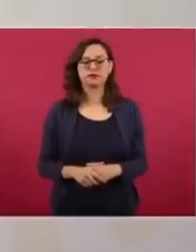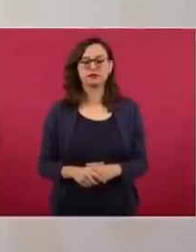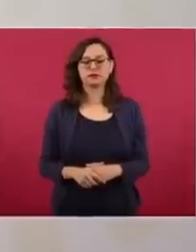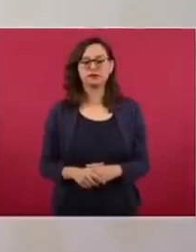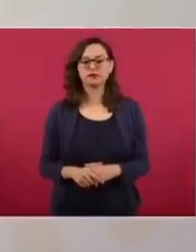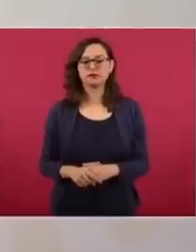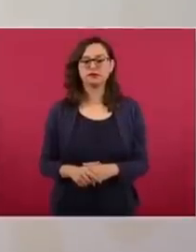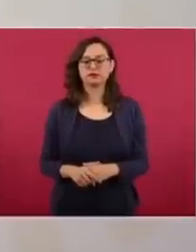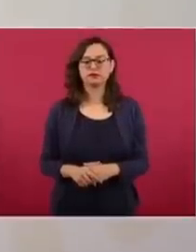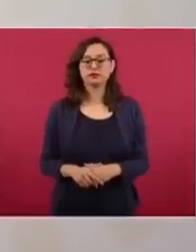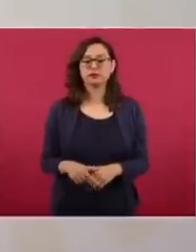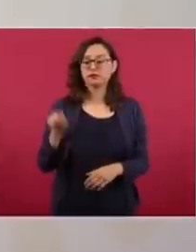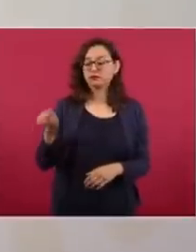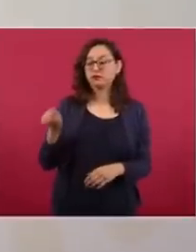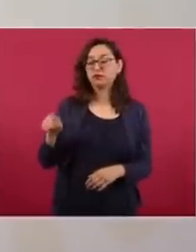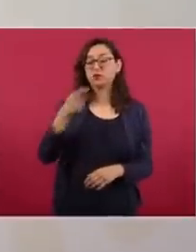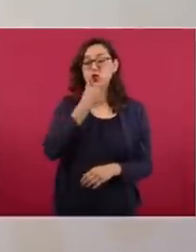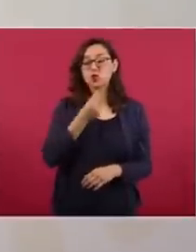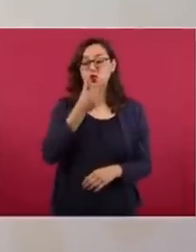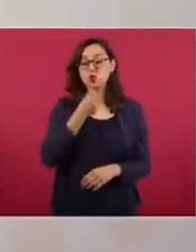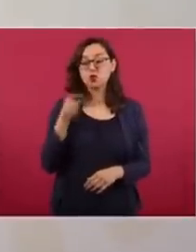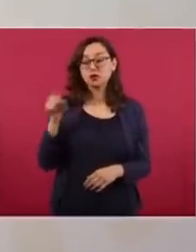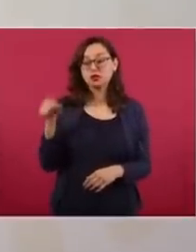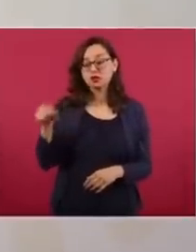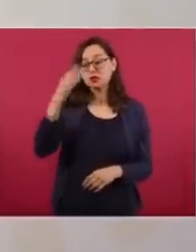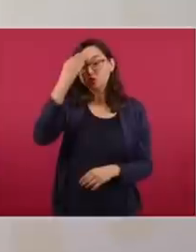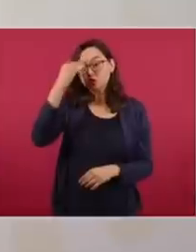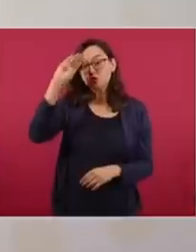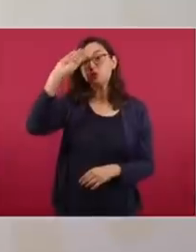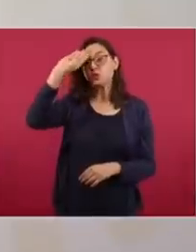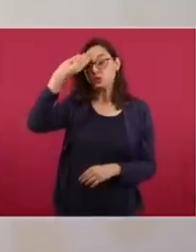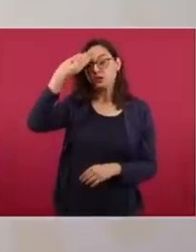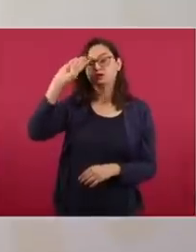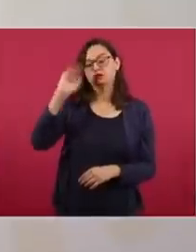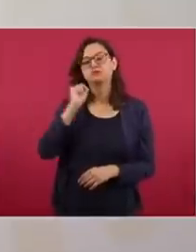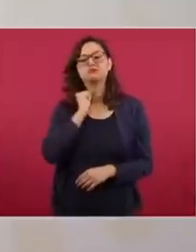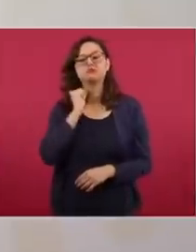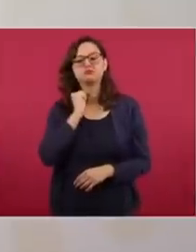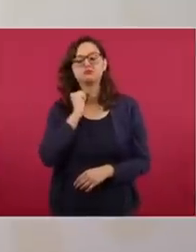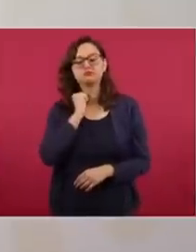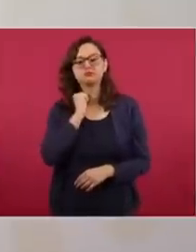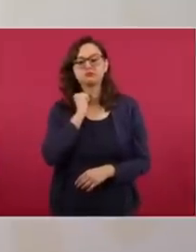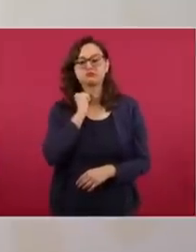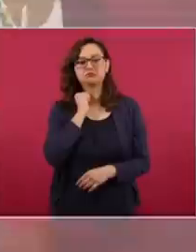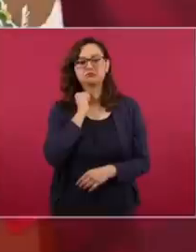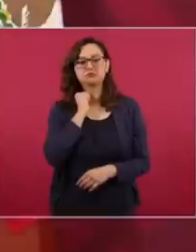tiene una enorme influencia. ¿Pero es de la comunidad cubana?